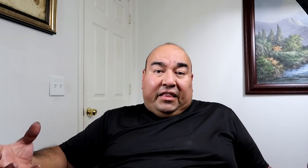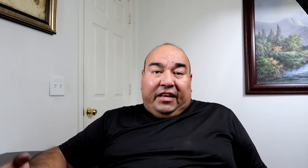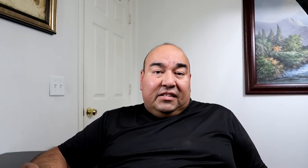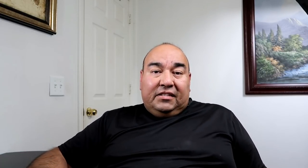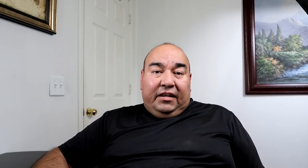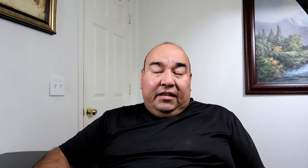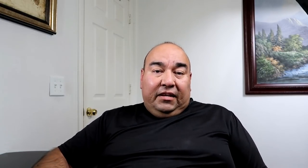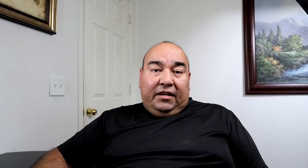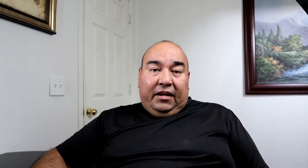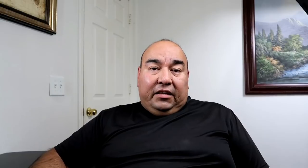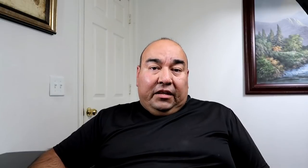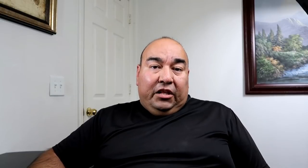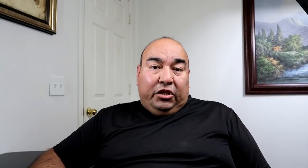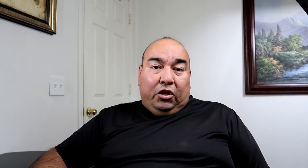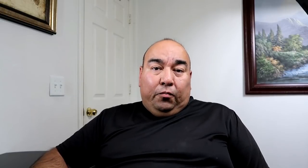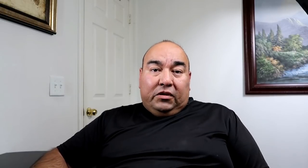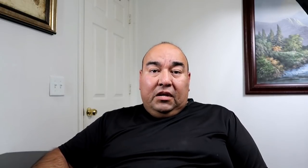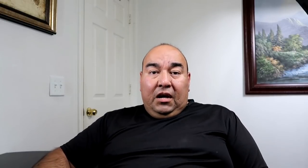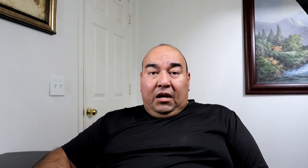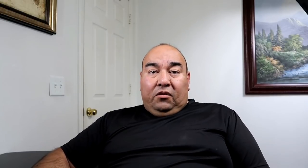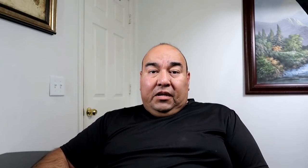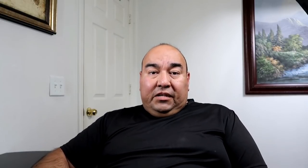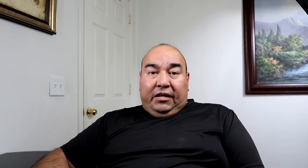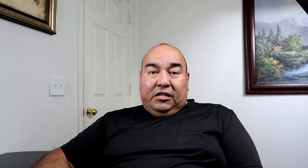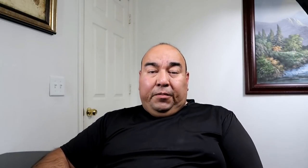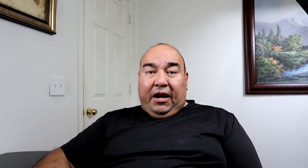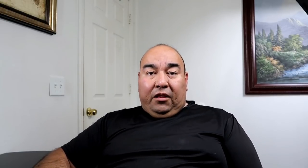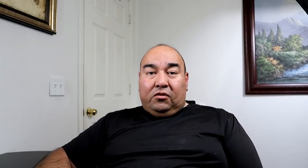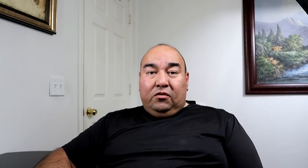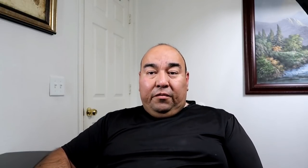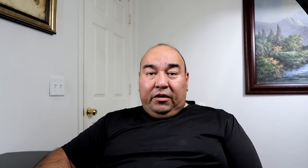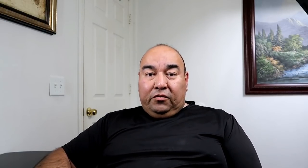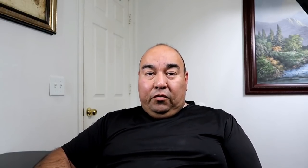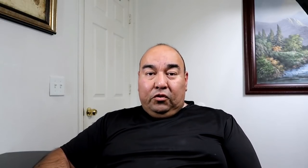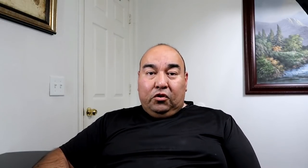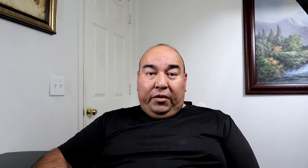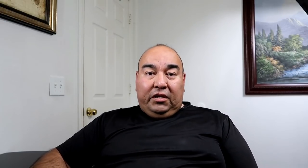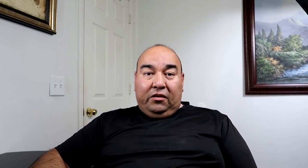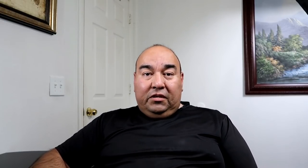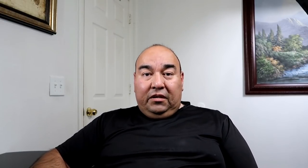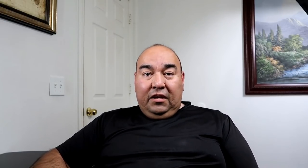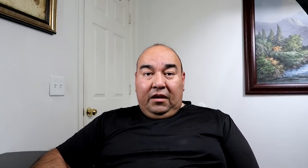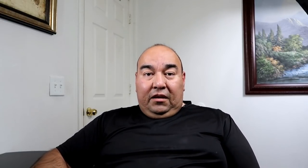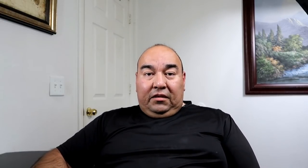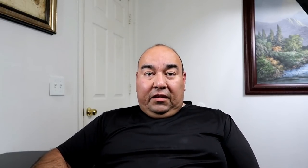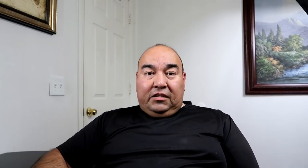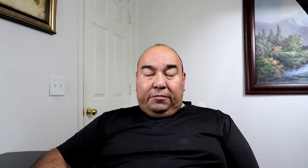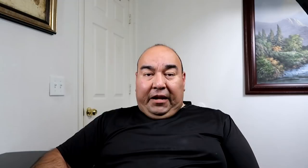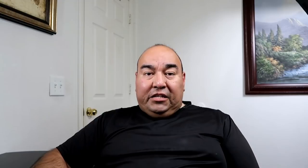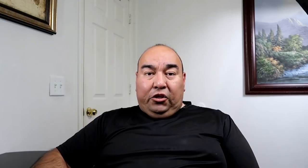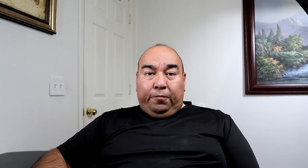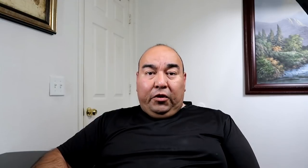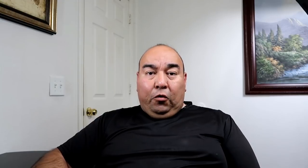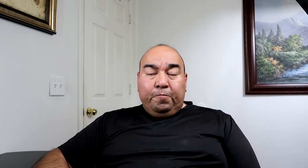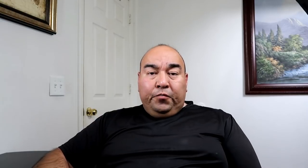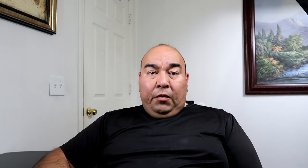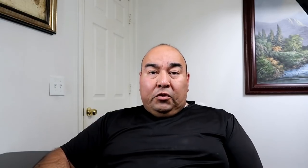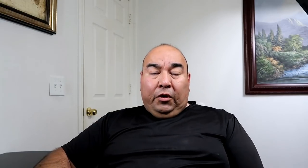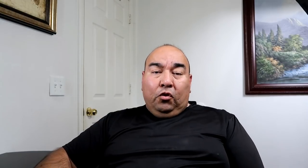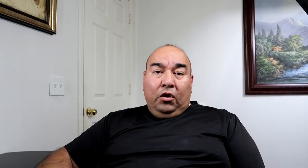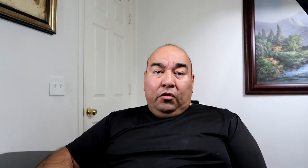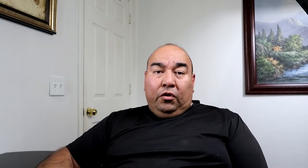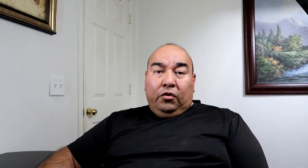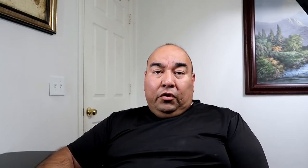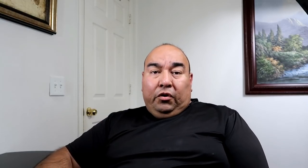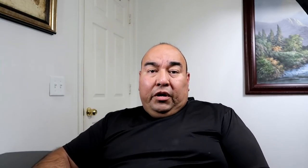también la inmediatez de querer tener el dinero, pues nos hace desesperarnos, ¿no? He visto algunos comentarios de desesperación, pero